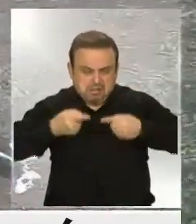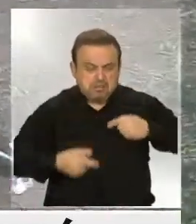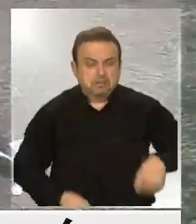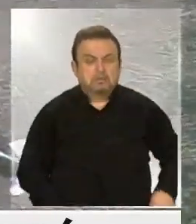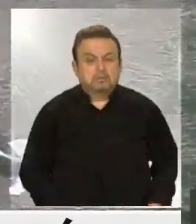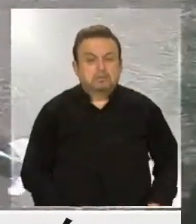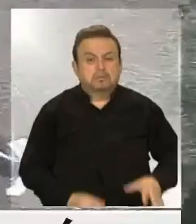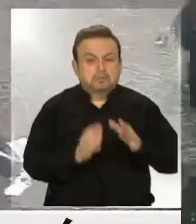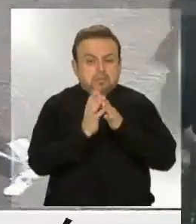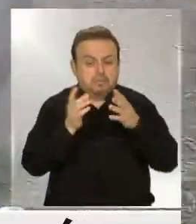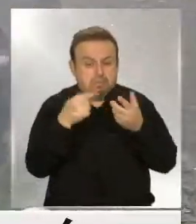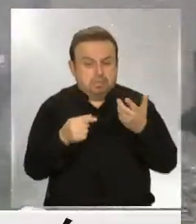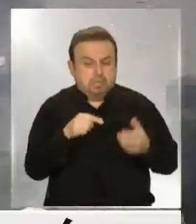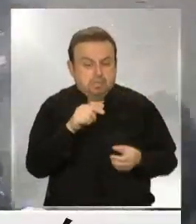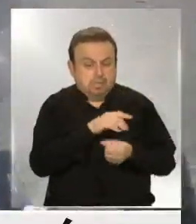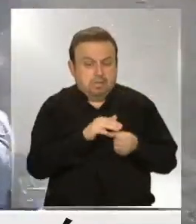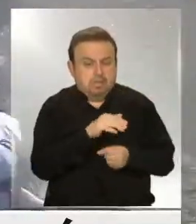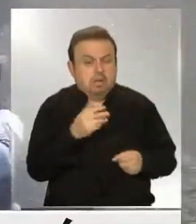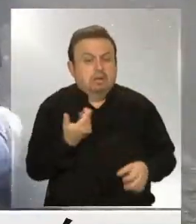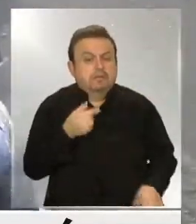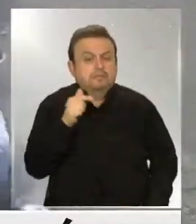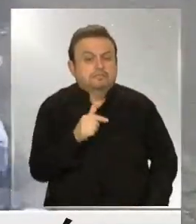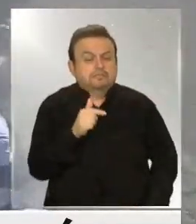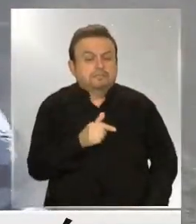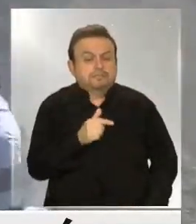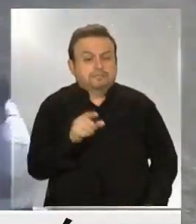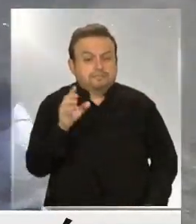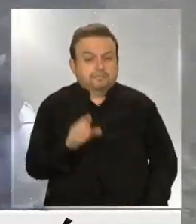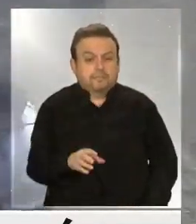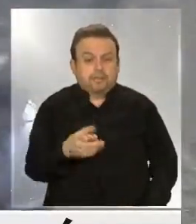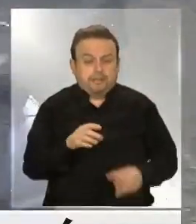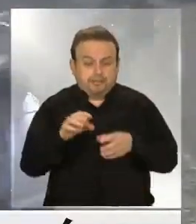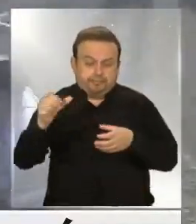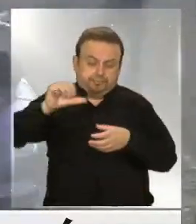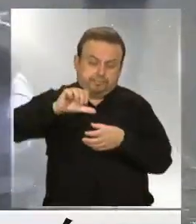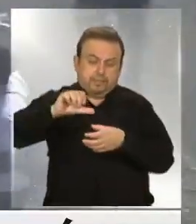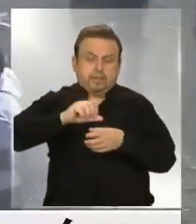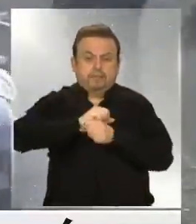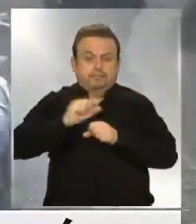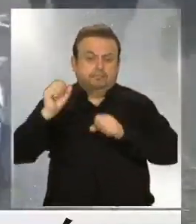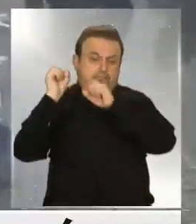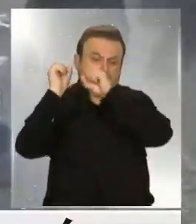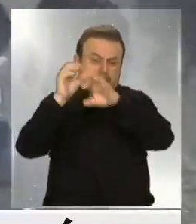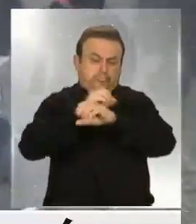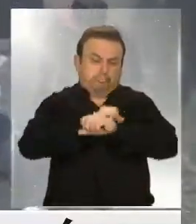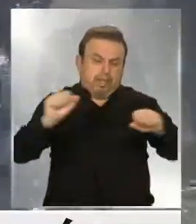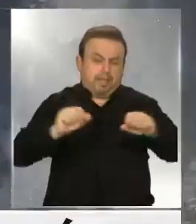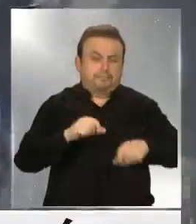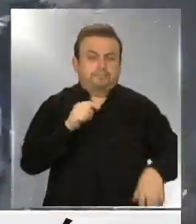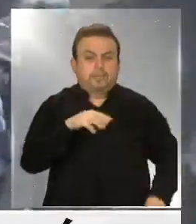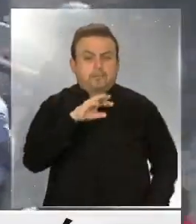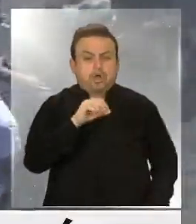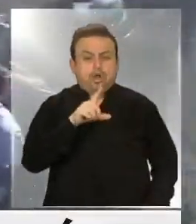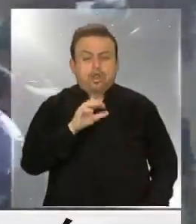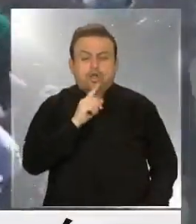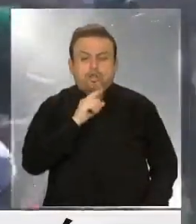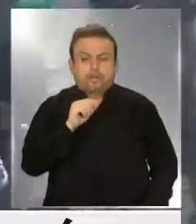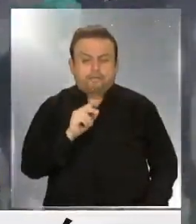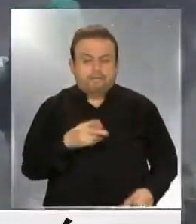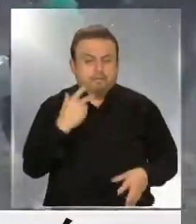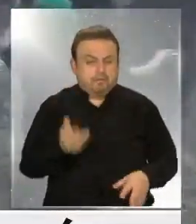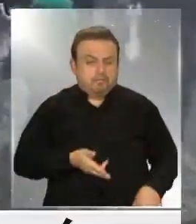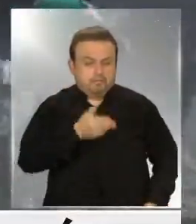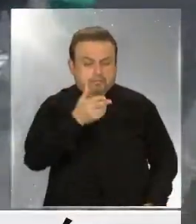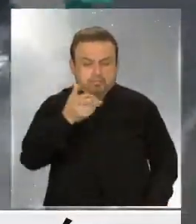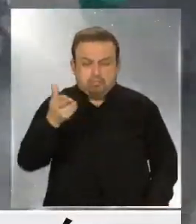barristas, que genera una serie de incidentes posteriores. Esta persona haciendo molotov a las afueras, después esta otra persona apuntando con la pistola, ahí mismo